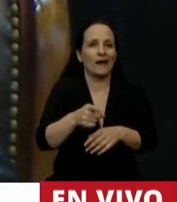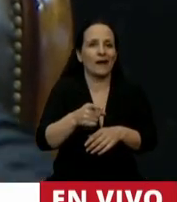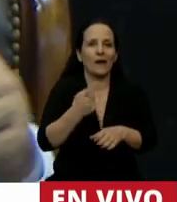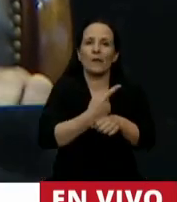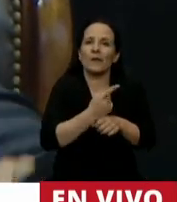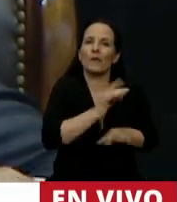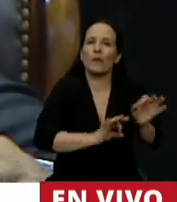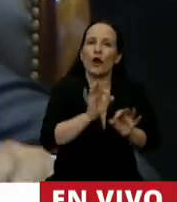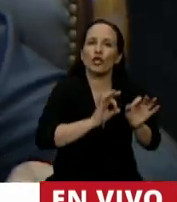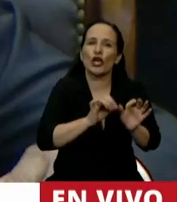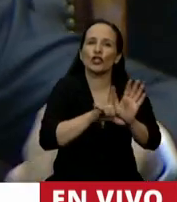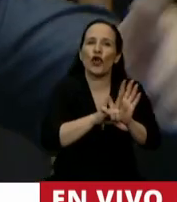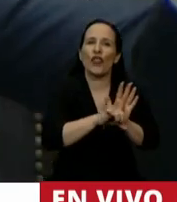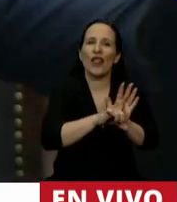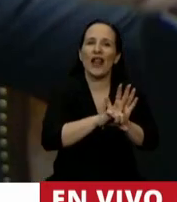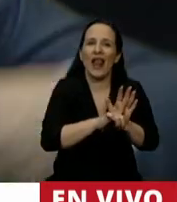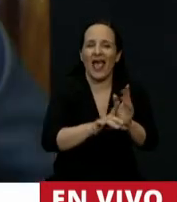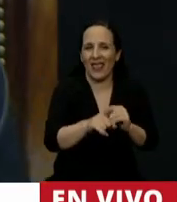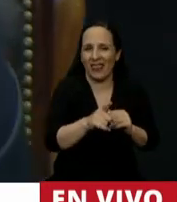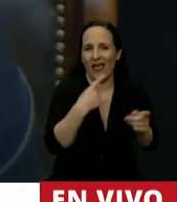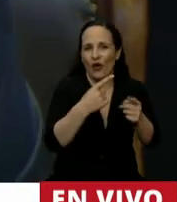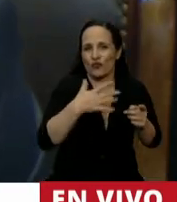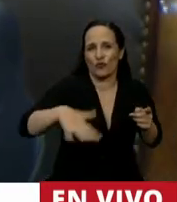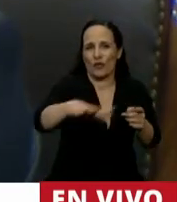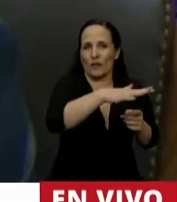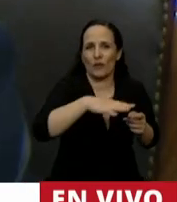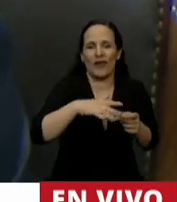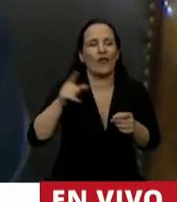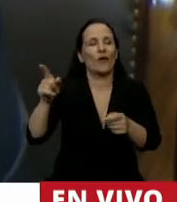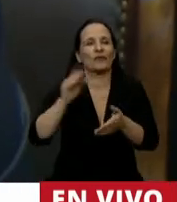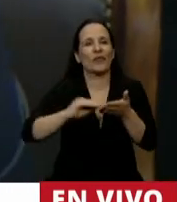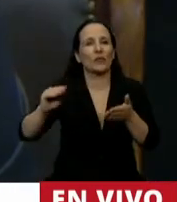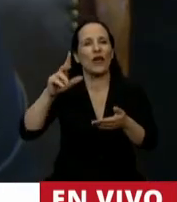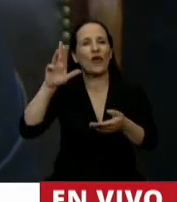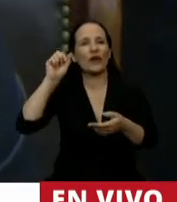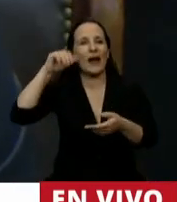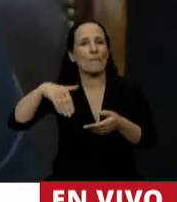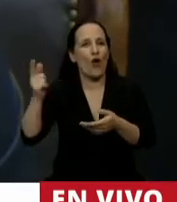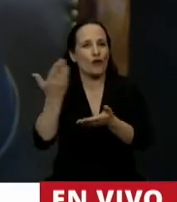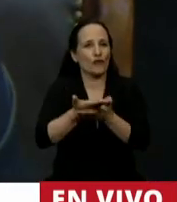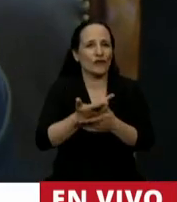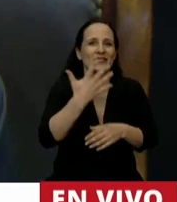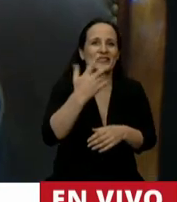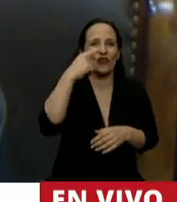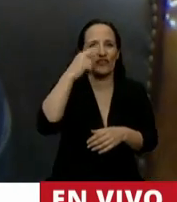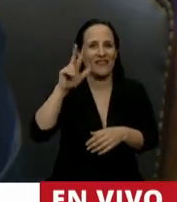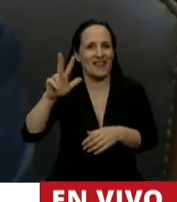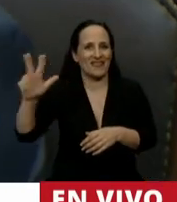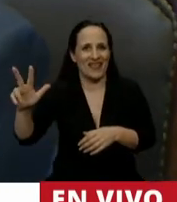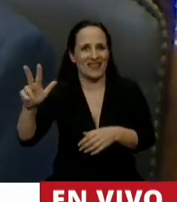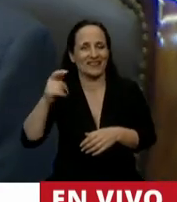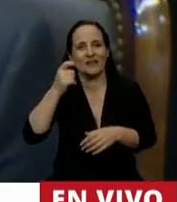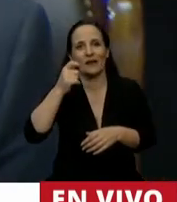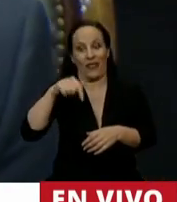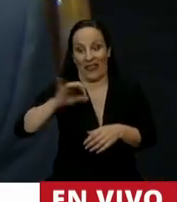un proyecto de ley de consulta popular del diputado Ramón, el